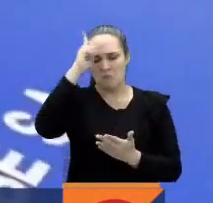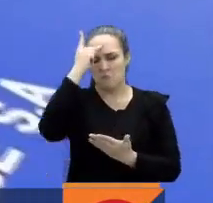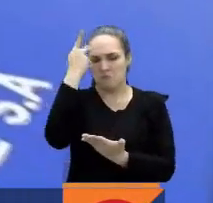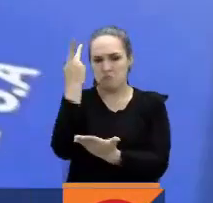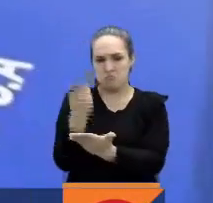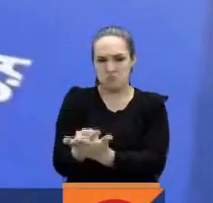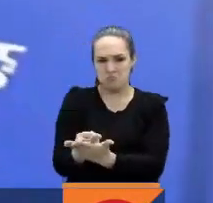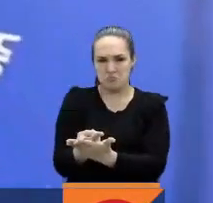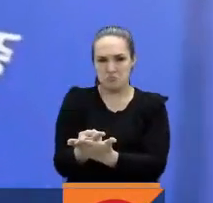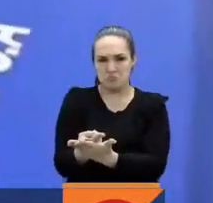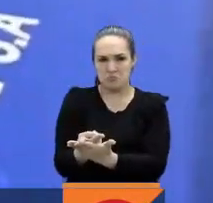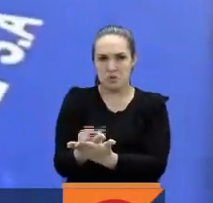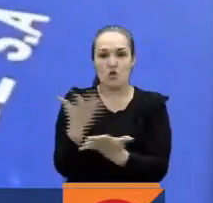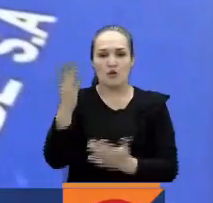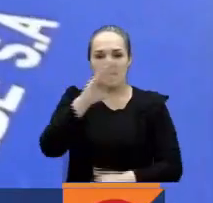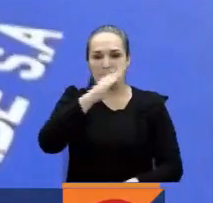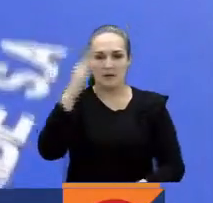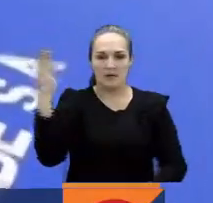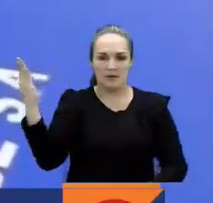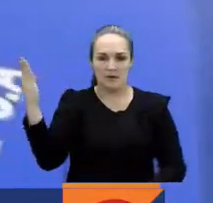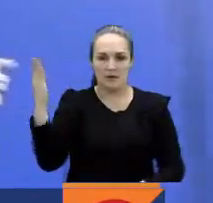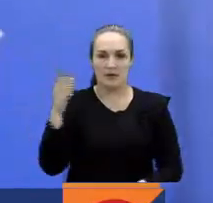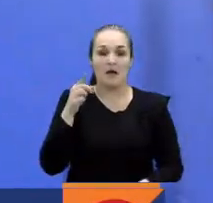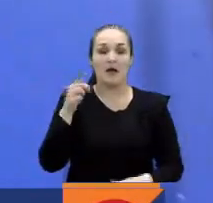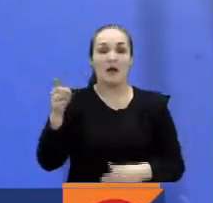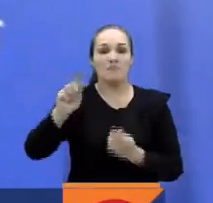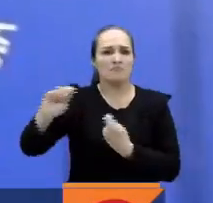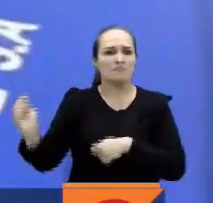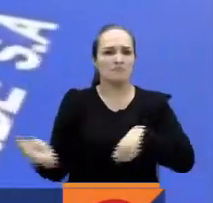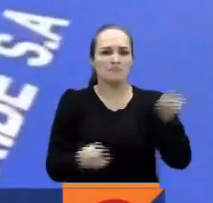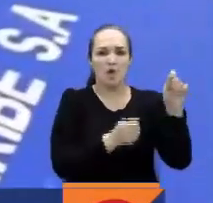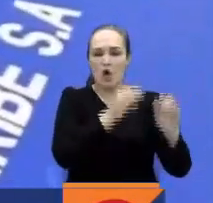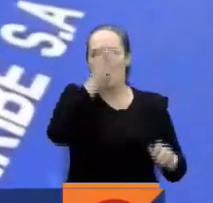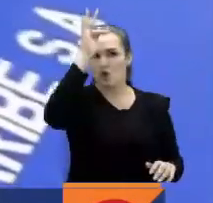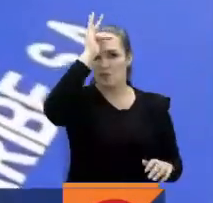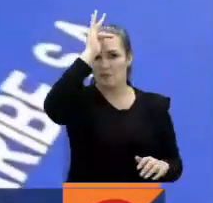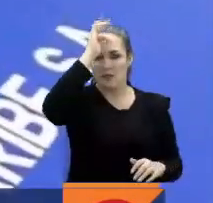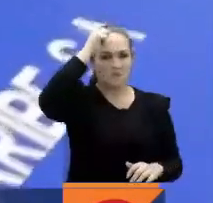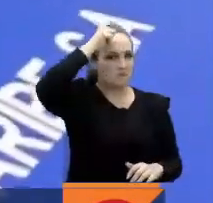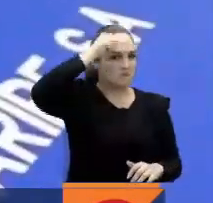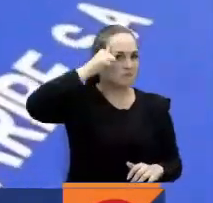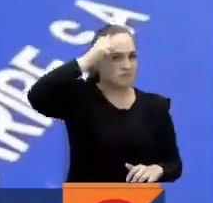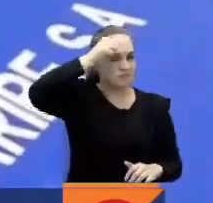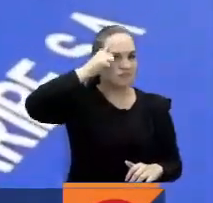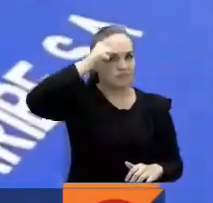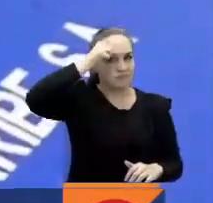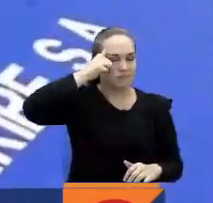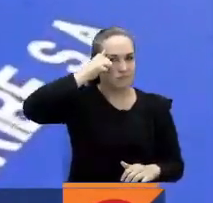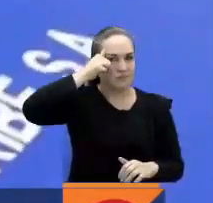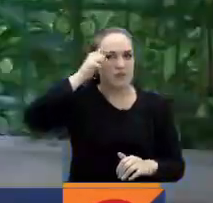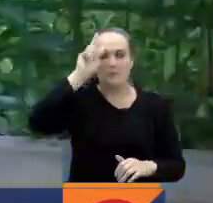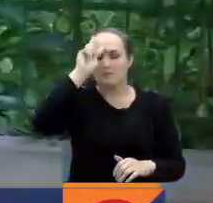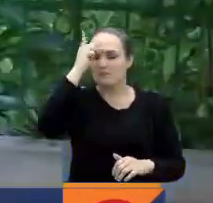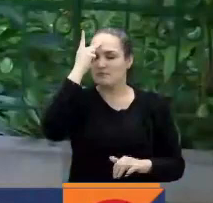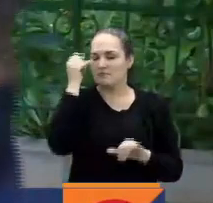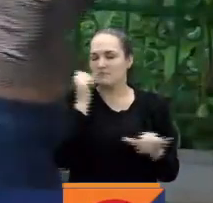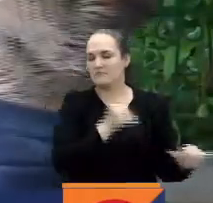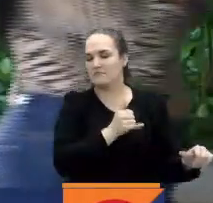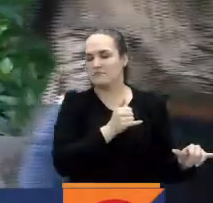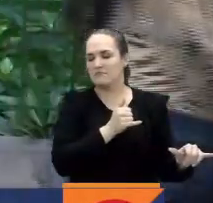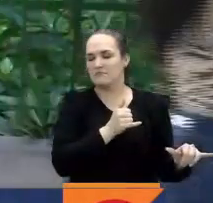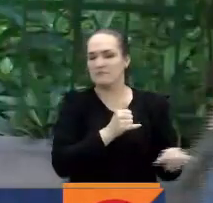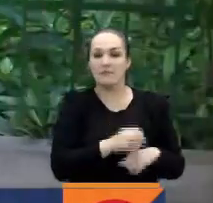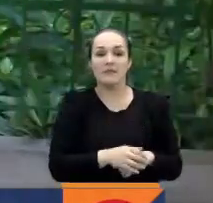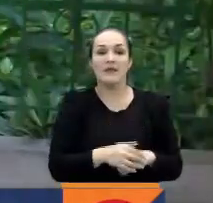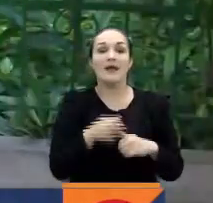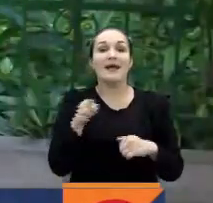Coliseo Elías Chewin de Barranquilla. Fue trasladado a una clínica donde fue intervenido quirúrgicamente e inducido a un coma. El sueño más grande